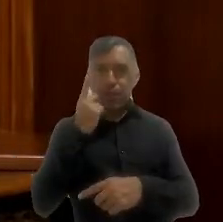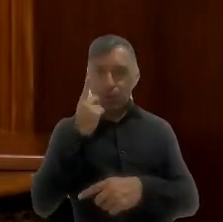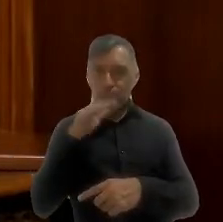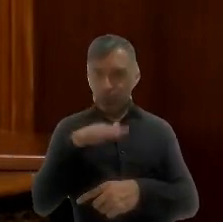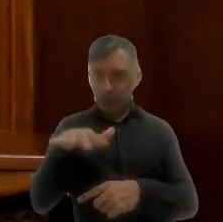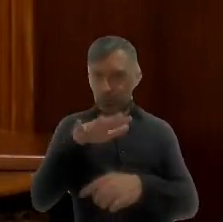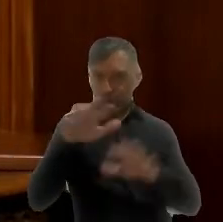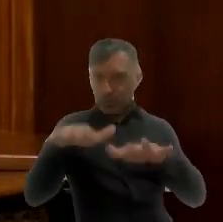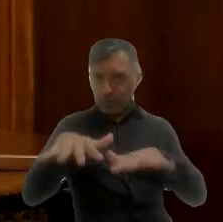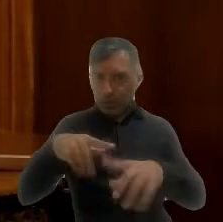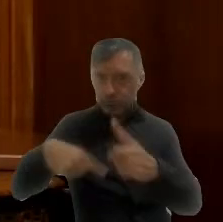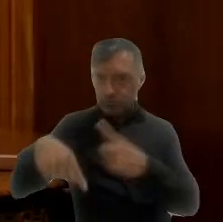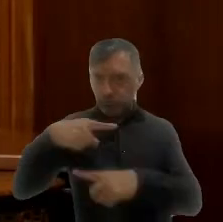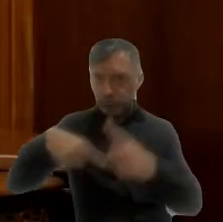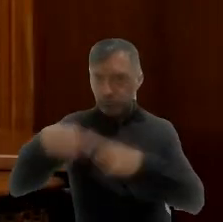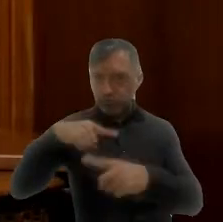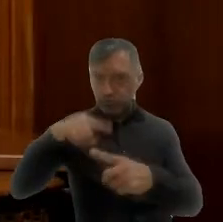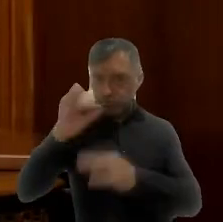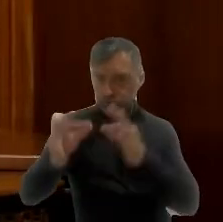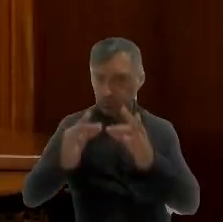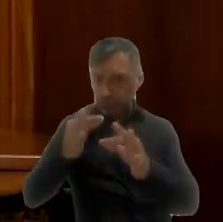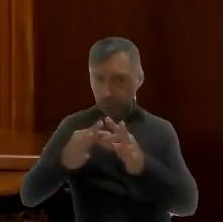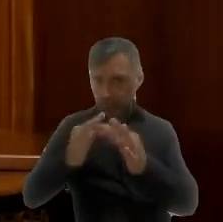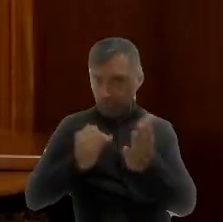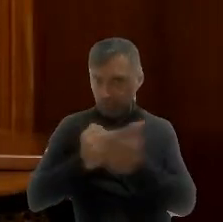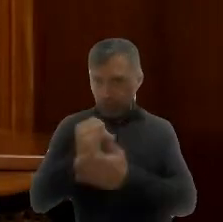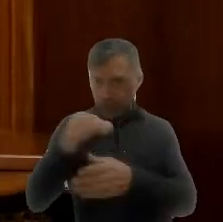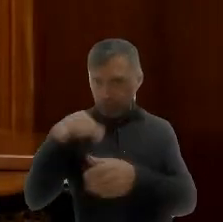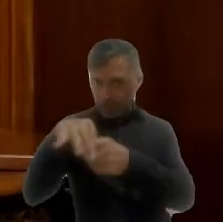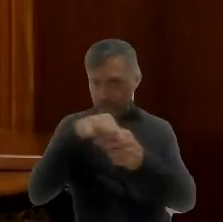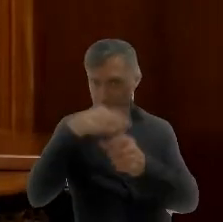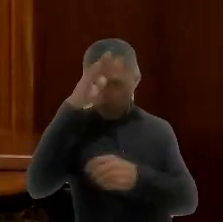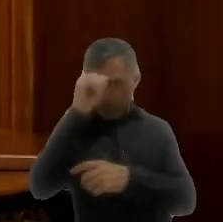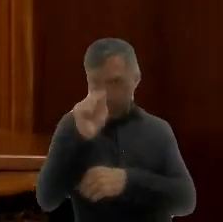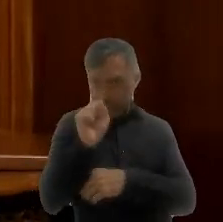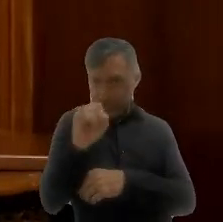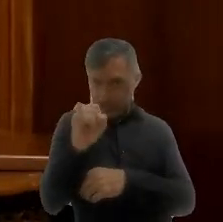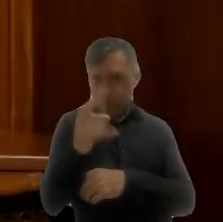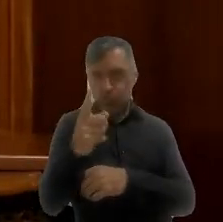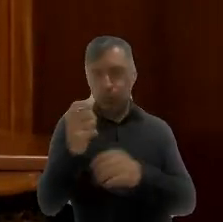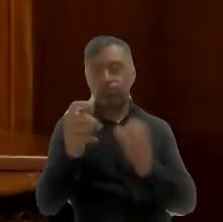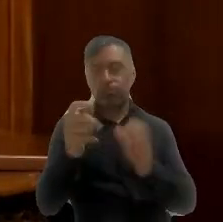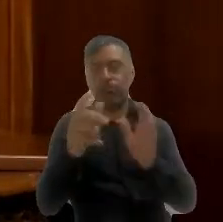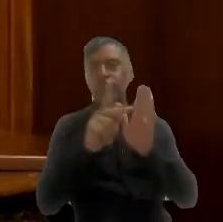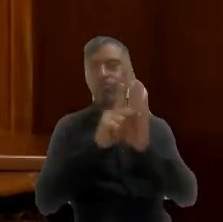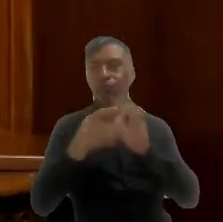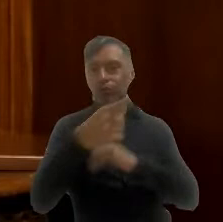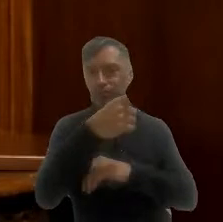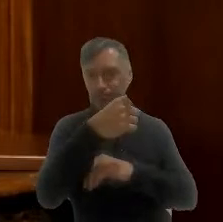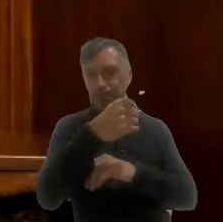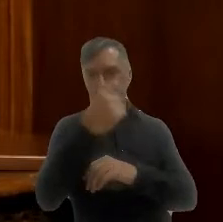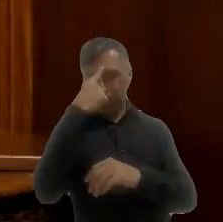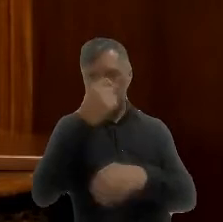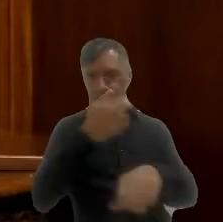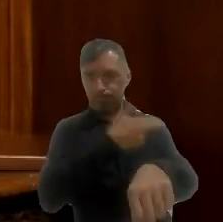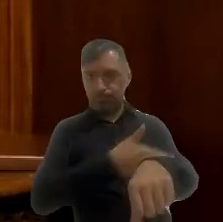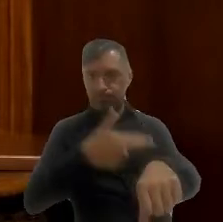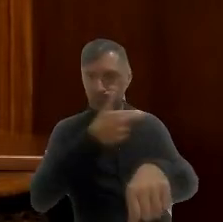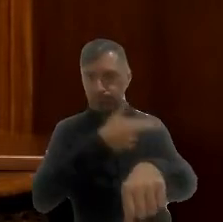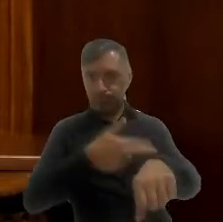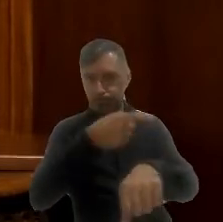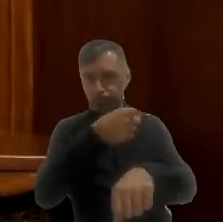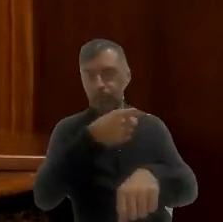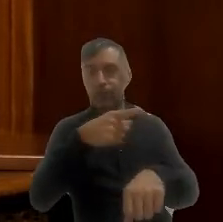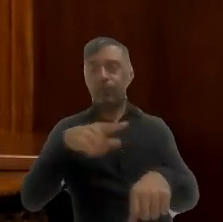pleno, expídase el proyecto de decreto que se acompaña para los efectos procedentes, dado en el Palacio del